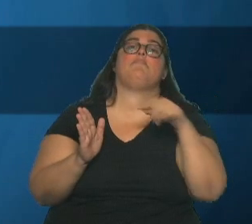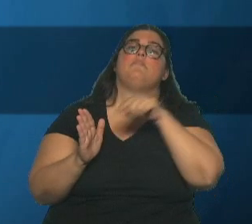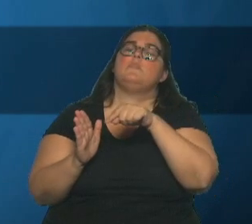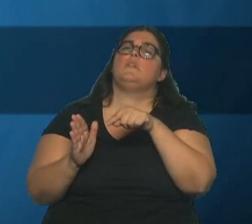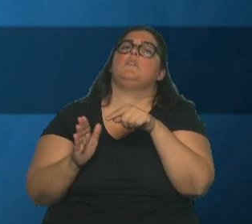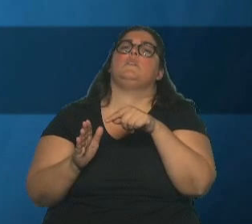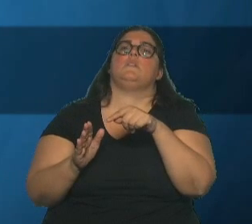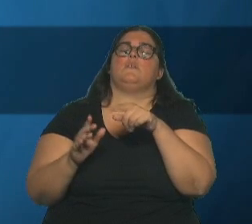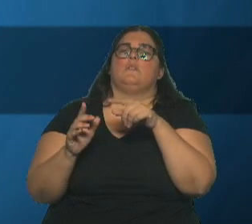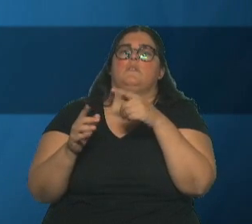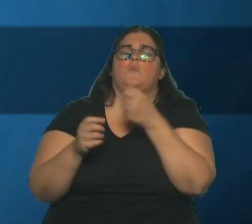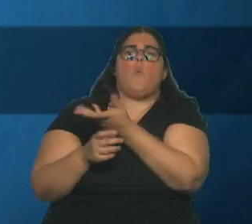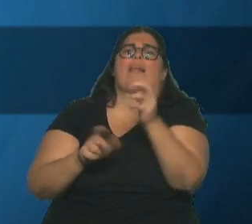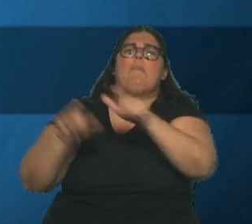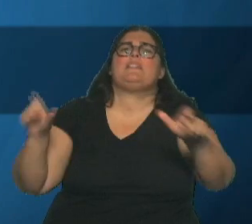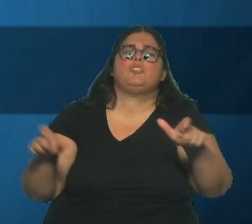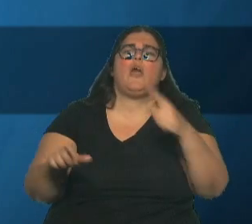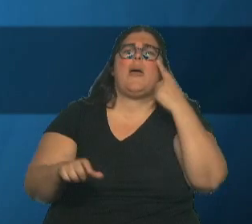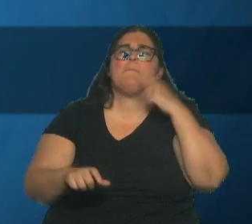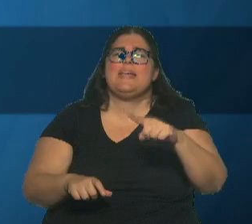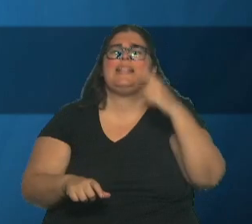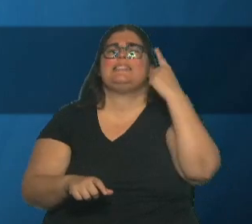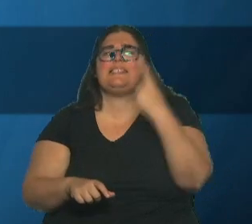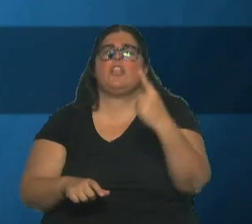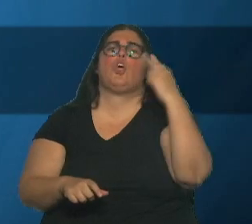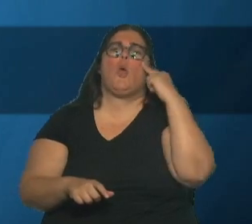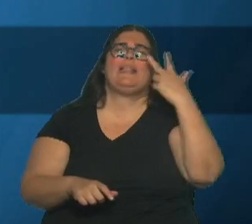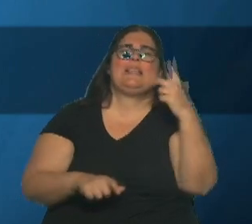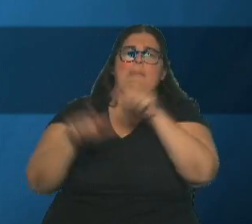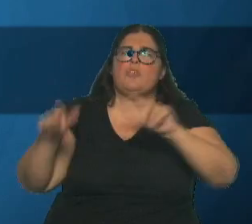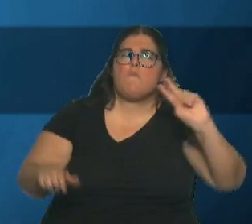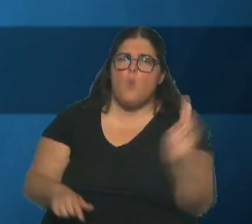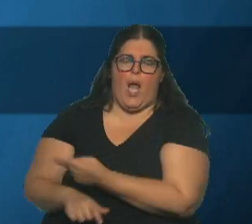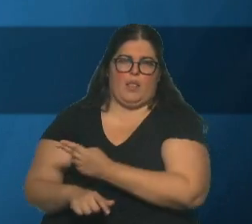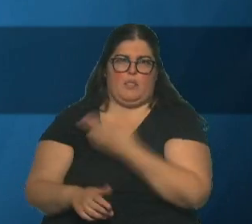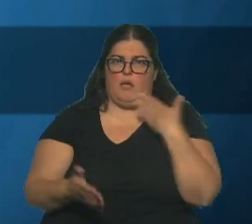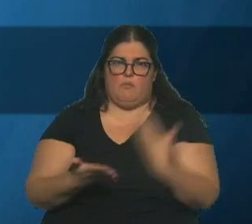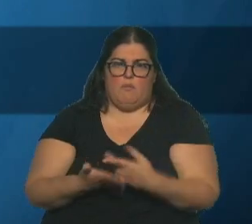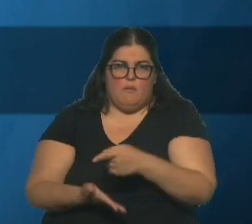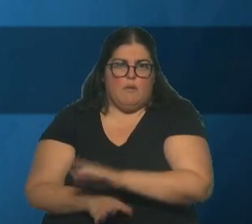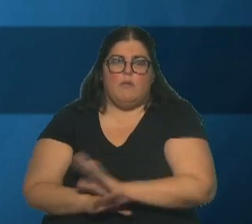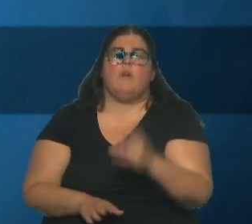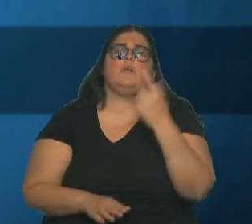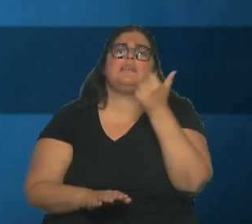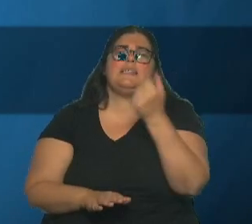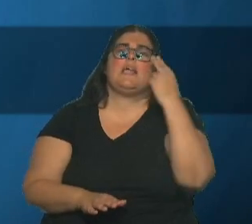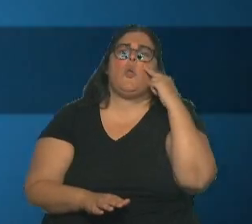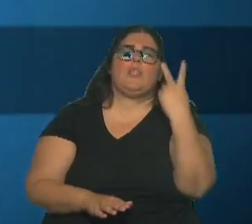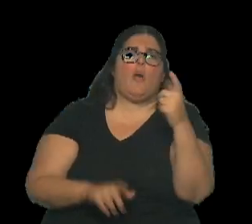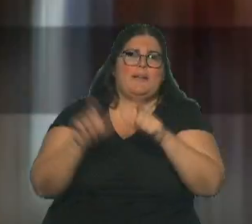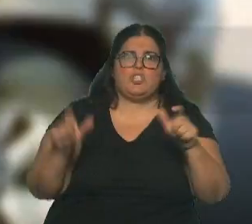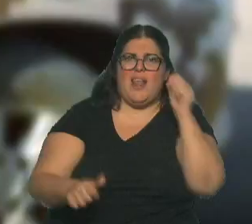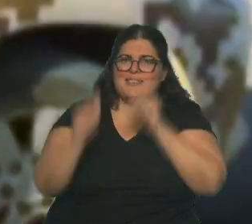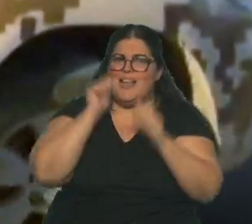staggering 1,193 people were killed and 692 others were injured by gang